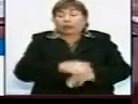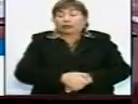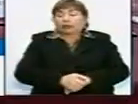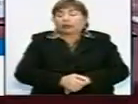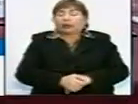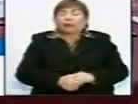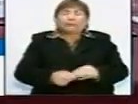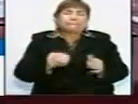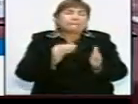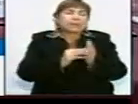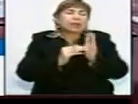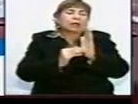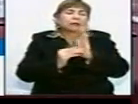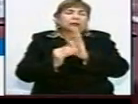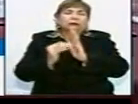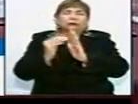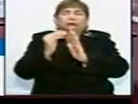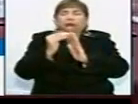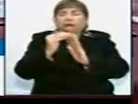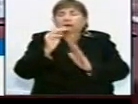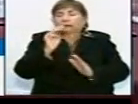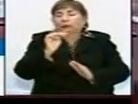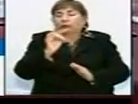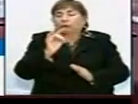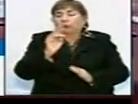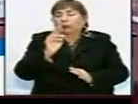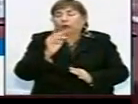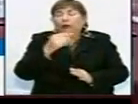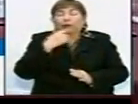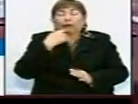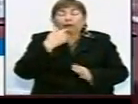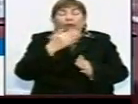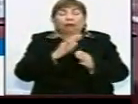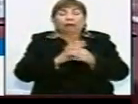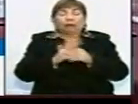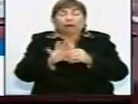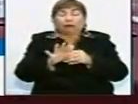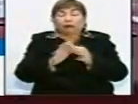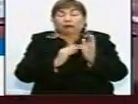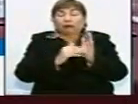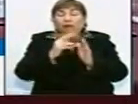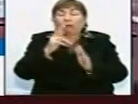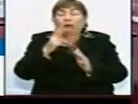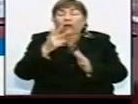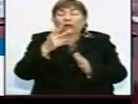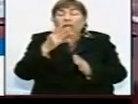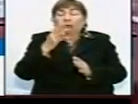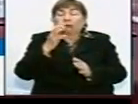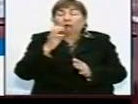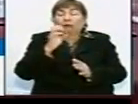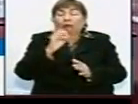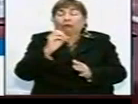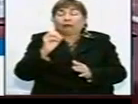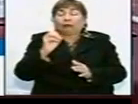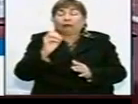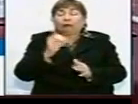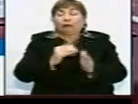llegó más arriba del muro y el muro permitía como libro 3400 metros cúbicos